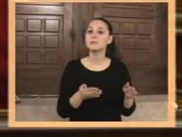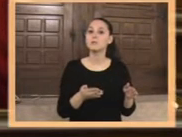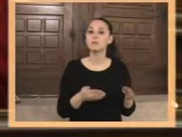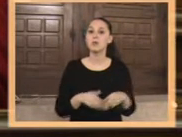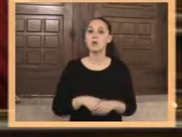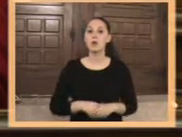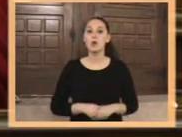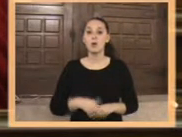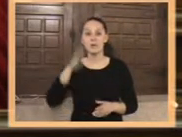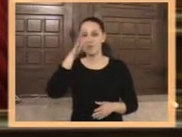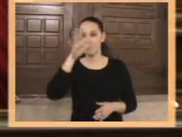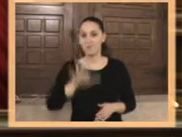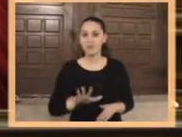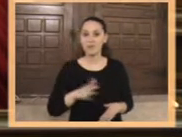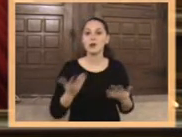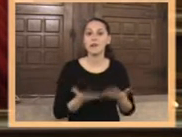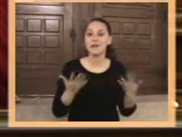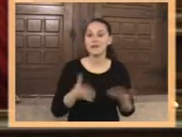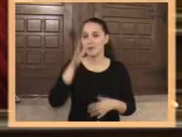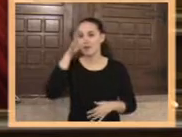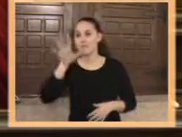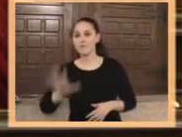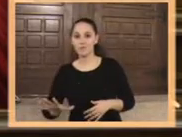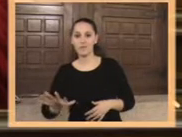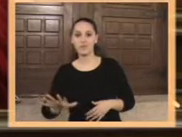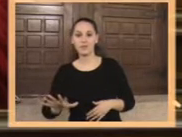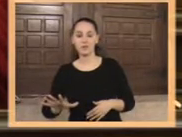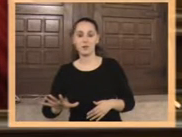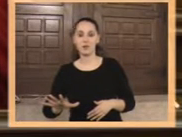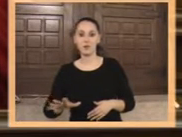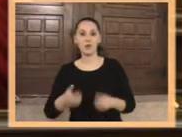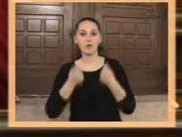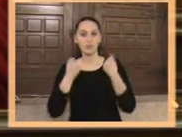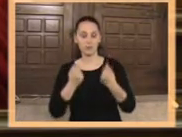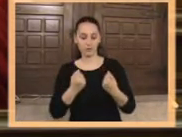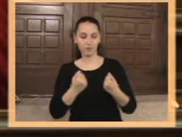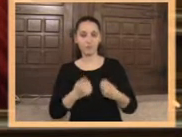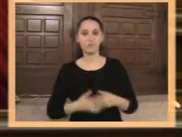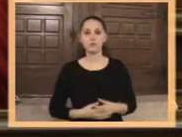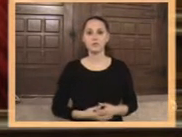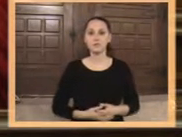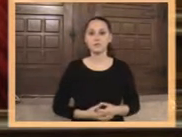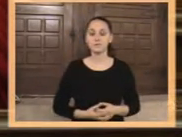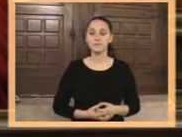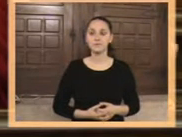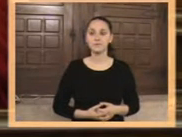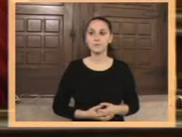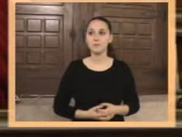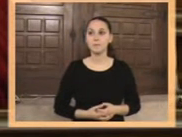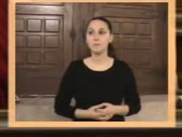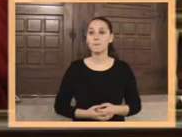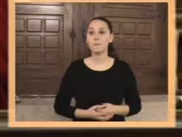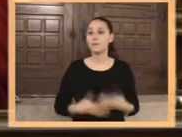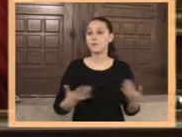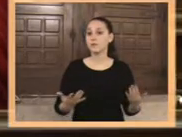y muy graves, con su régimen sancionador correspondiente. Incluye el régimen sancionador y esto lo que nos va a